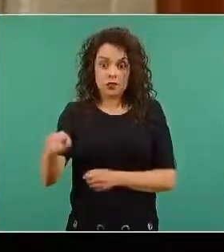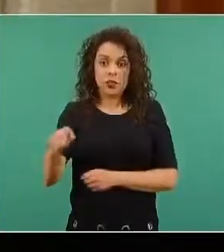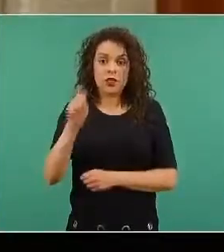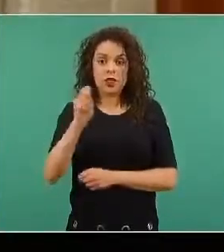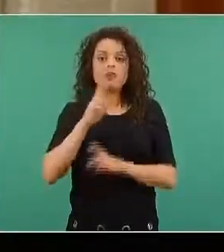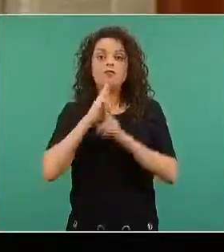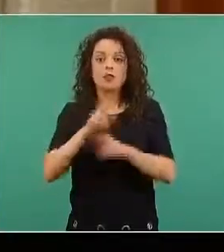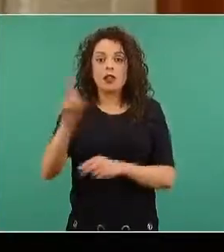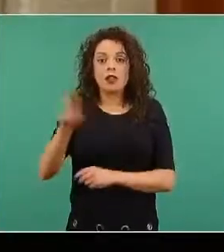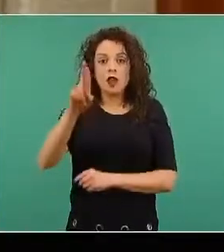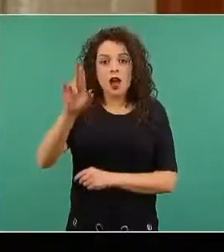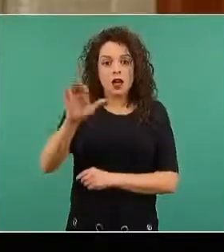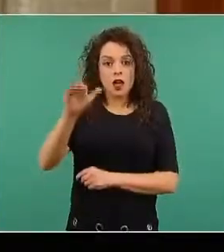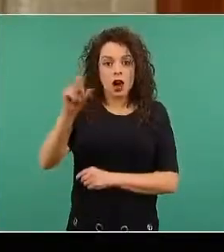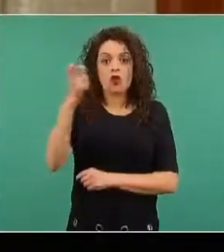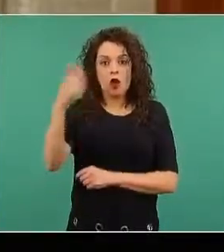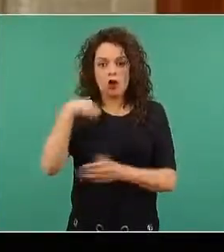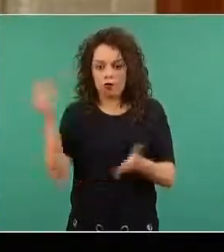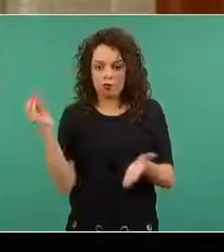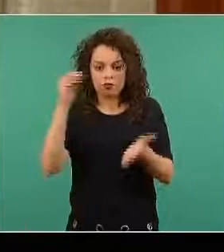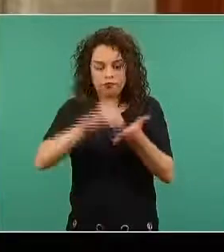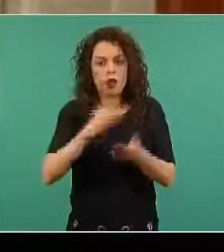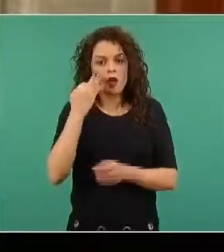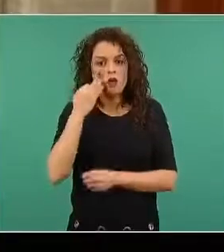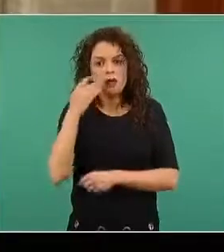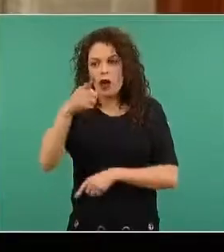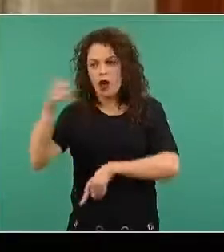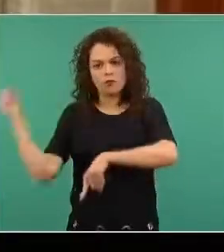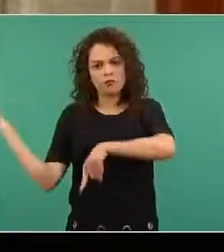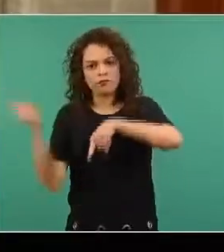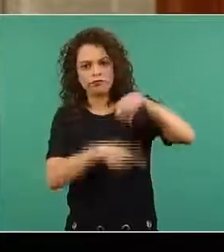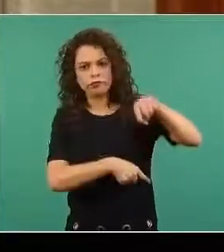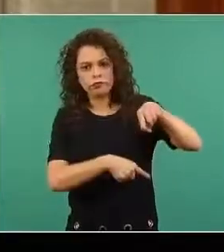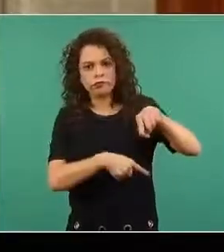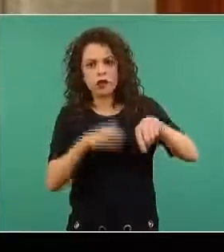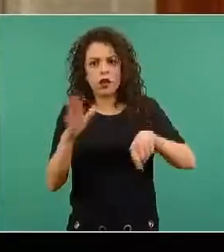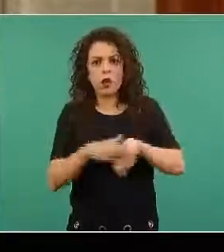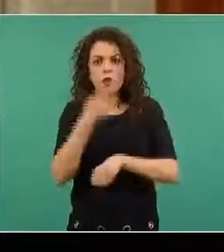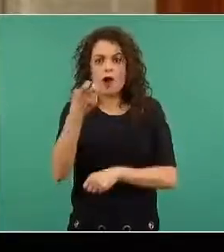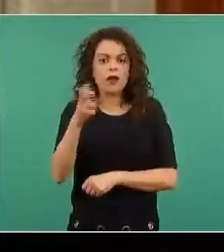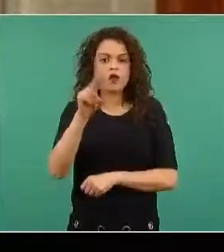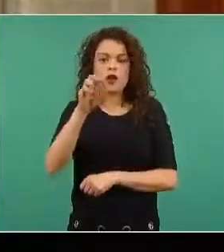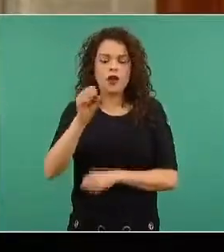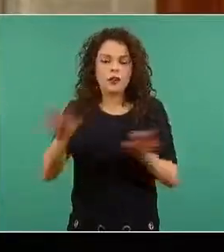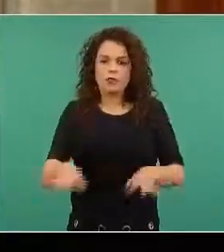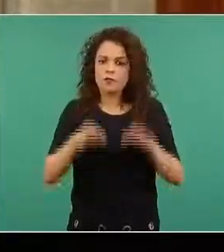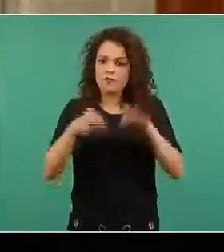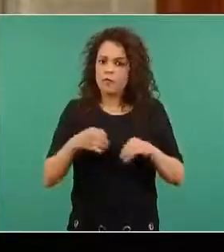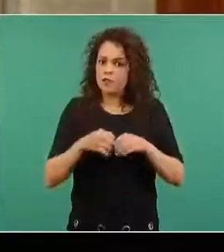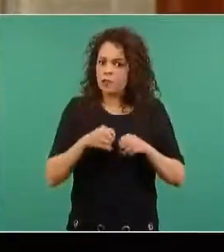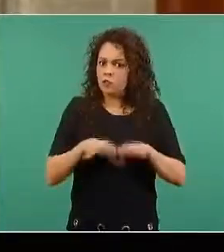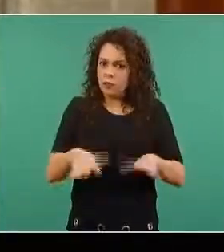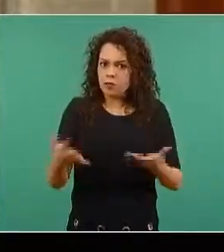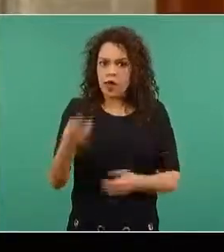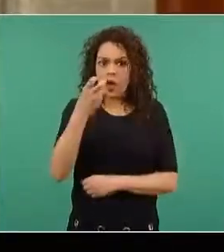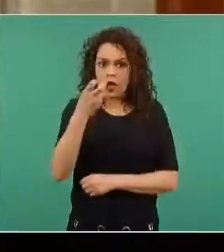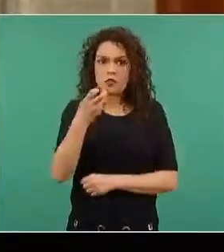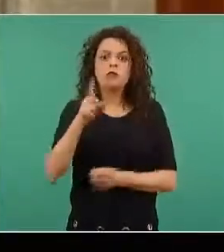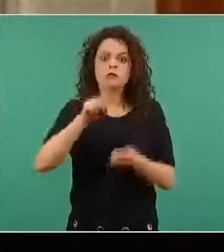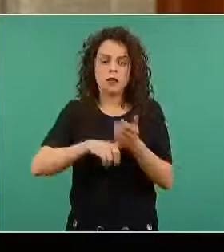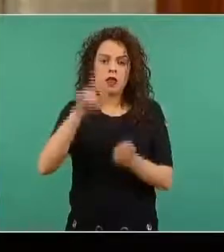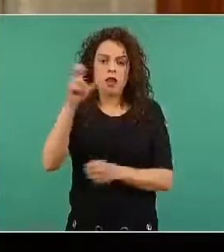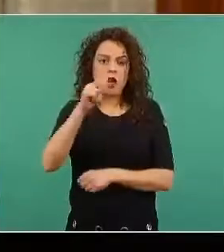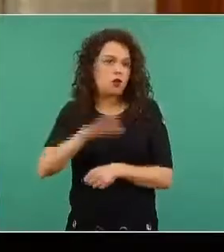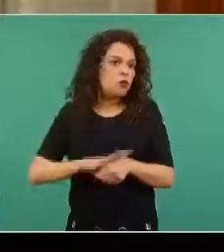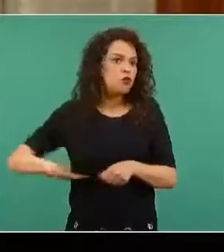que colocamos en nuestro Facebook, y nos la quitaron la página, que porque es desinformación y que esto, pues, está afectando socialmente,